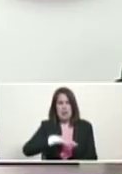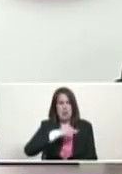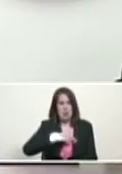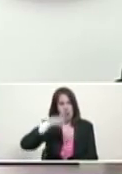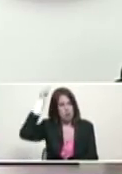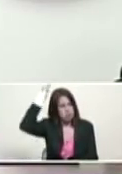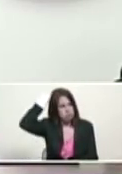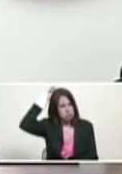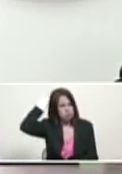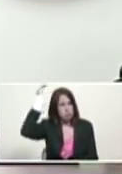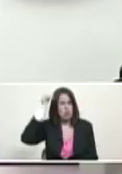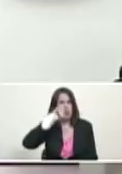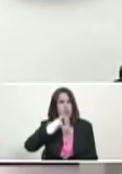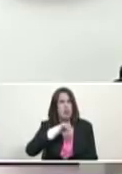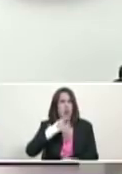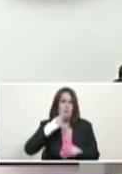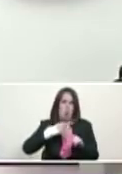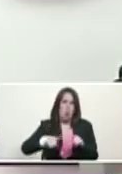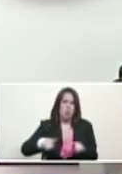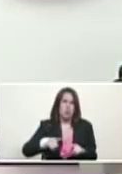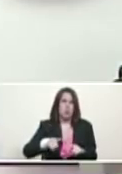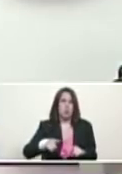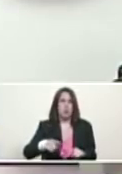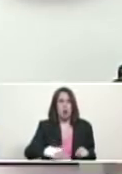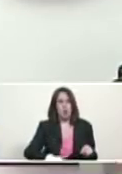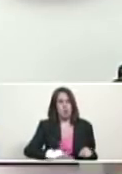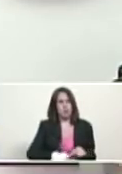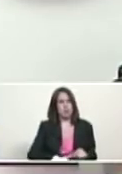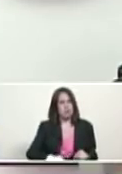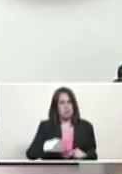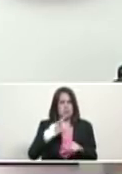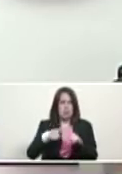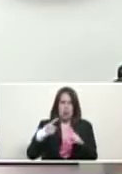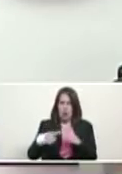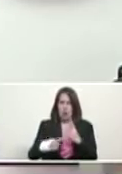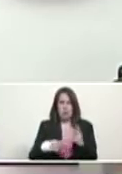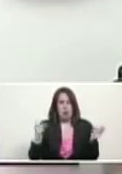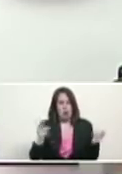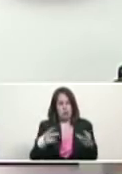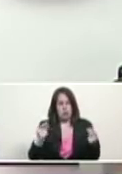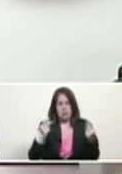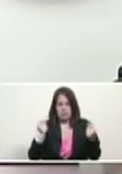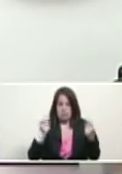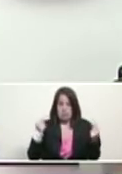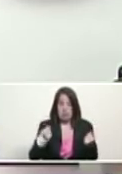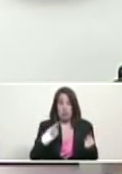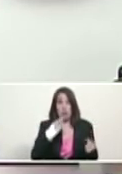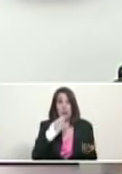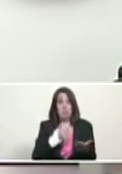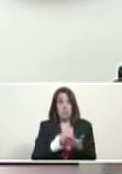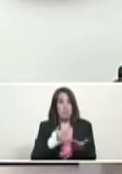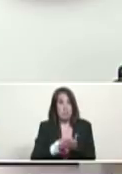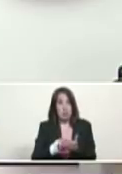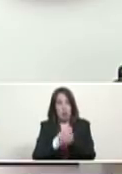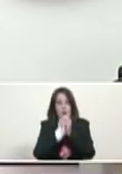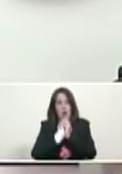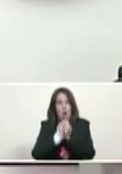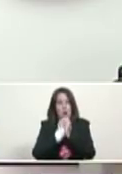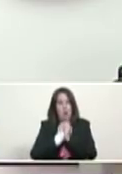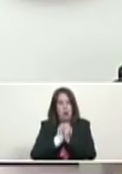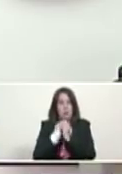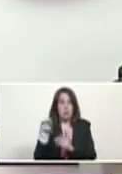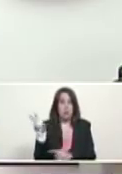musulmanes, a los judíos, a los budistas, a los taoístas, a los santeros, a todos les pido rogar por